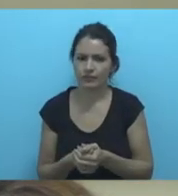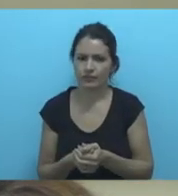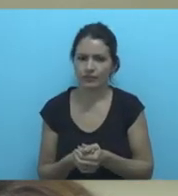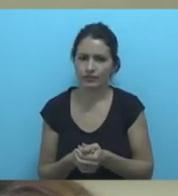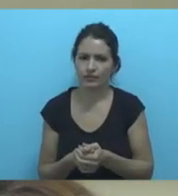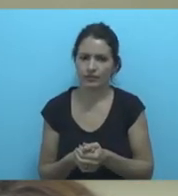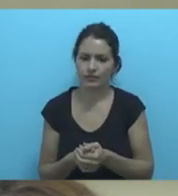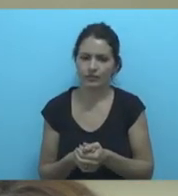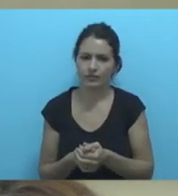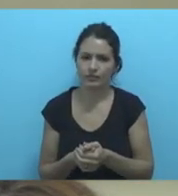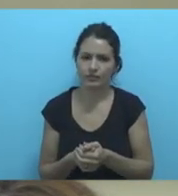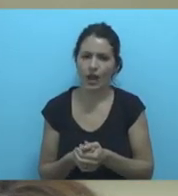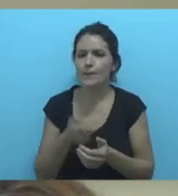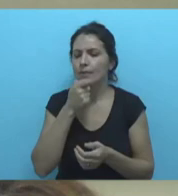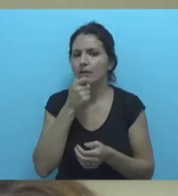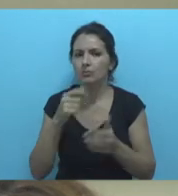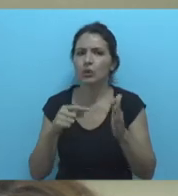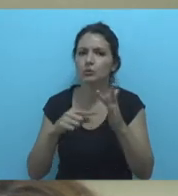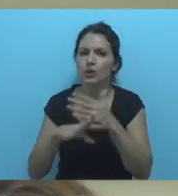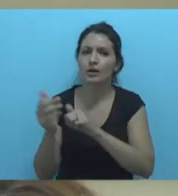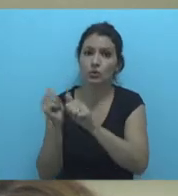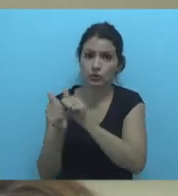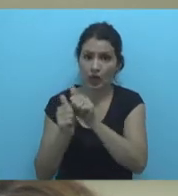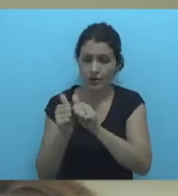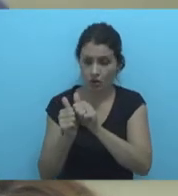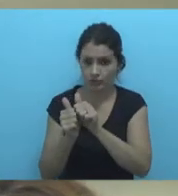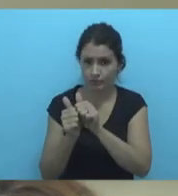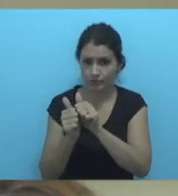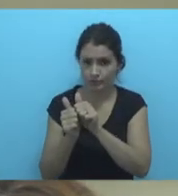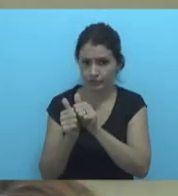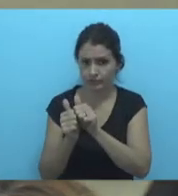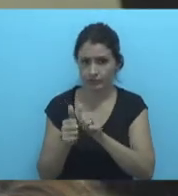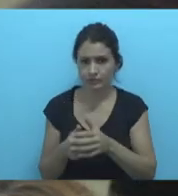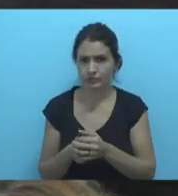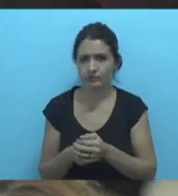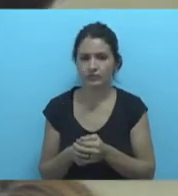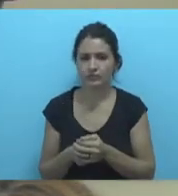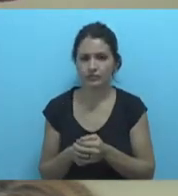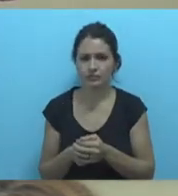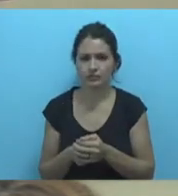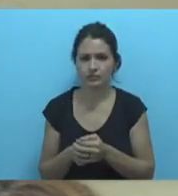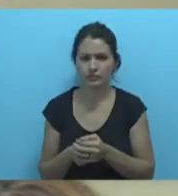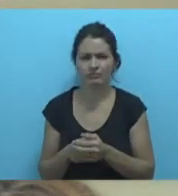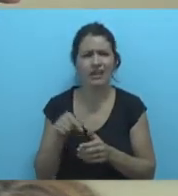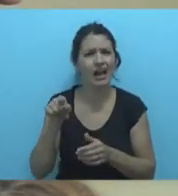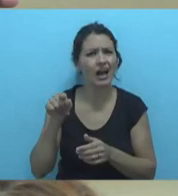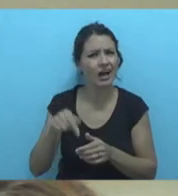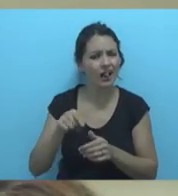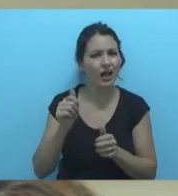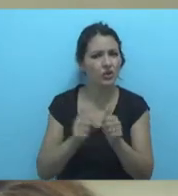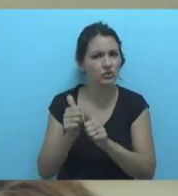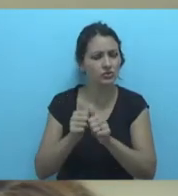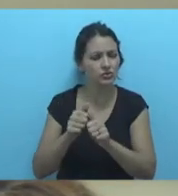concretos. En la ciudad de Rosario, a partir de la situación realmente complejísima y complicada